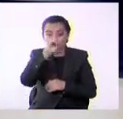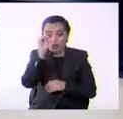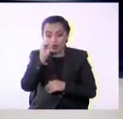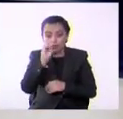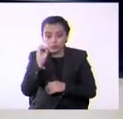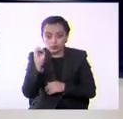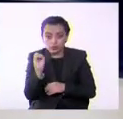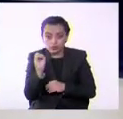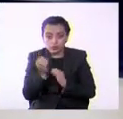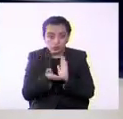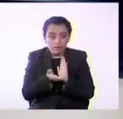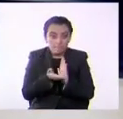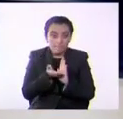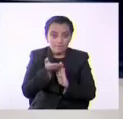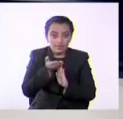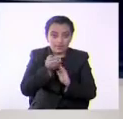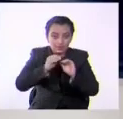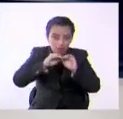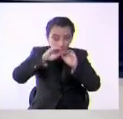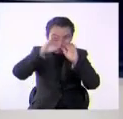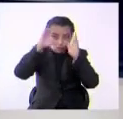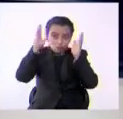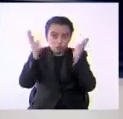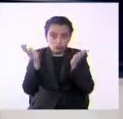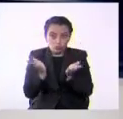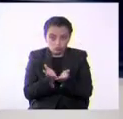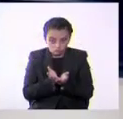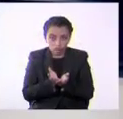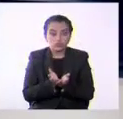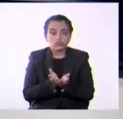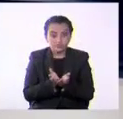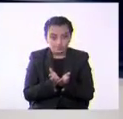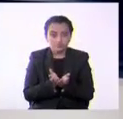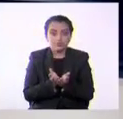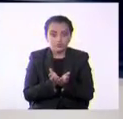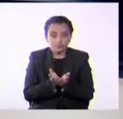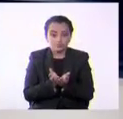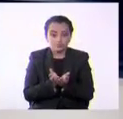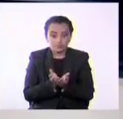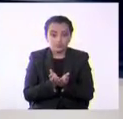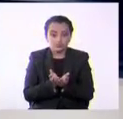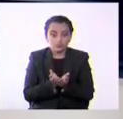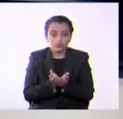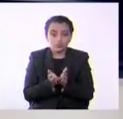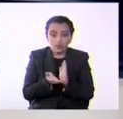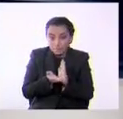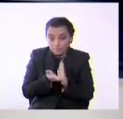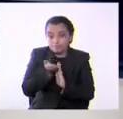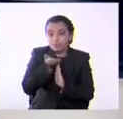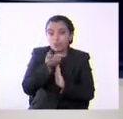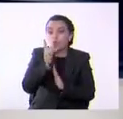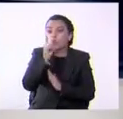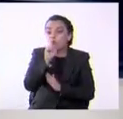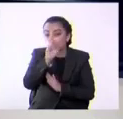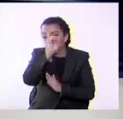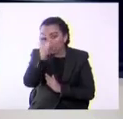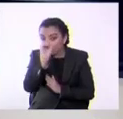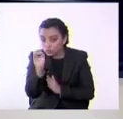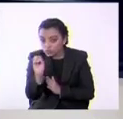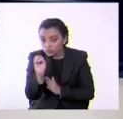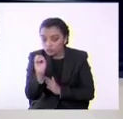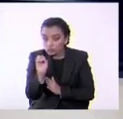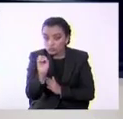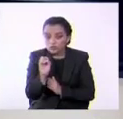la producción mundial, ese Producto Interno Bruto del mundo, si aumenta 1%, los gases de